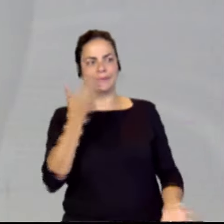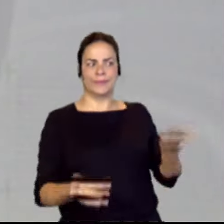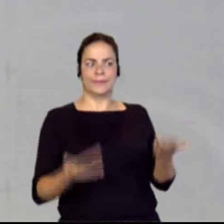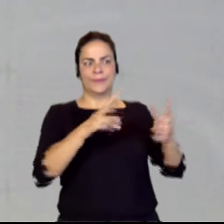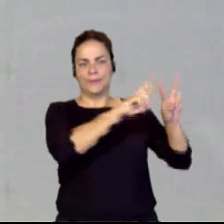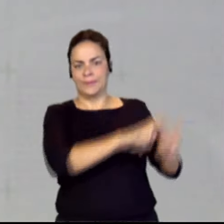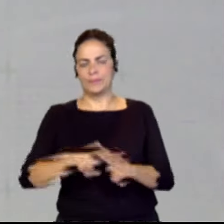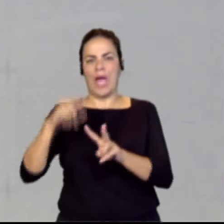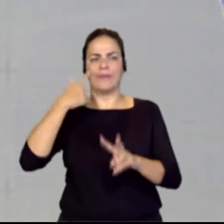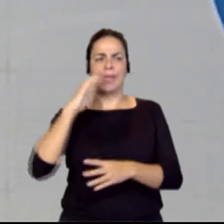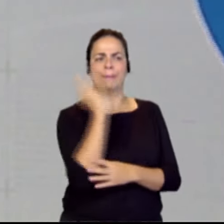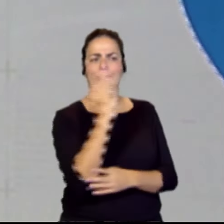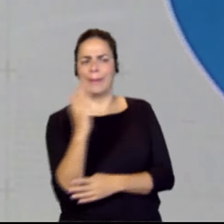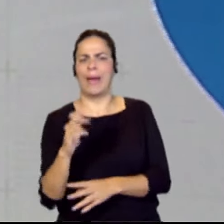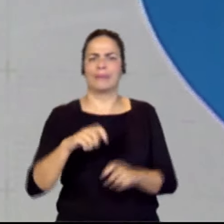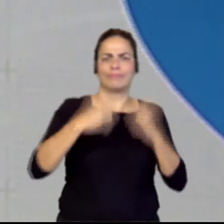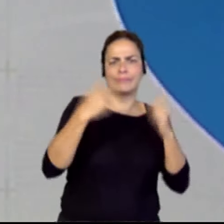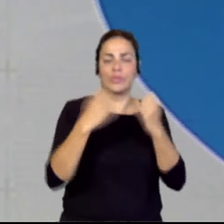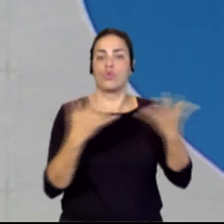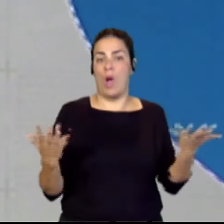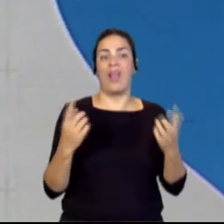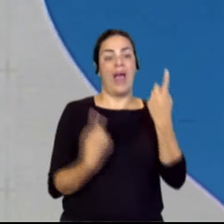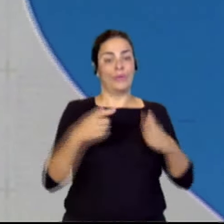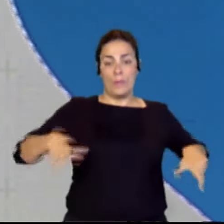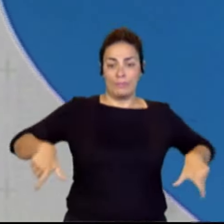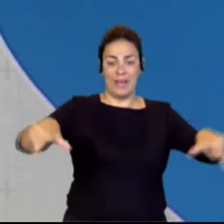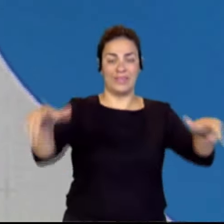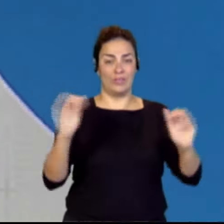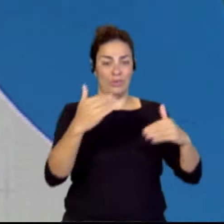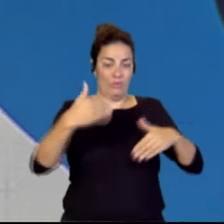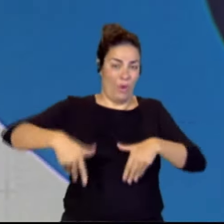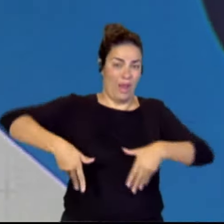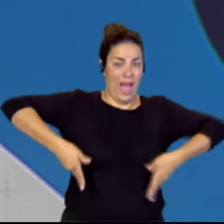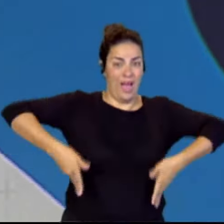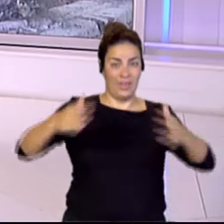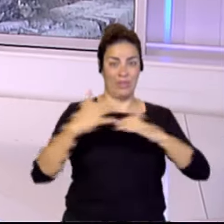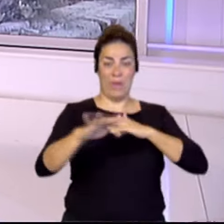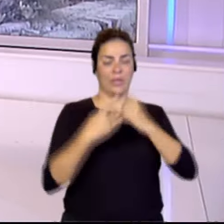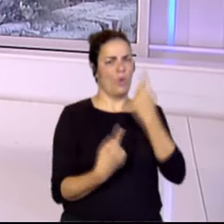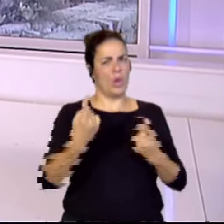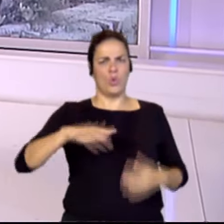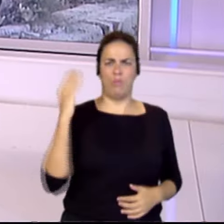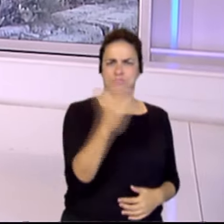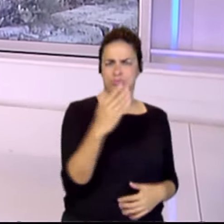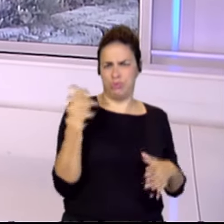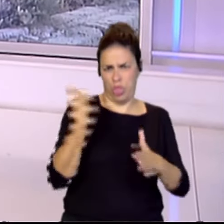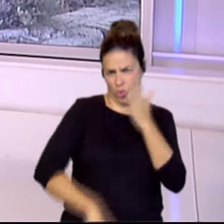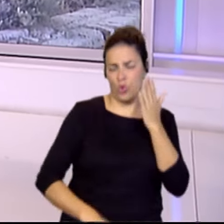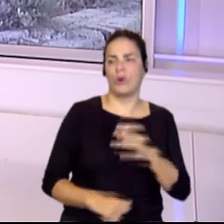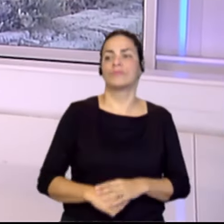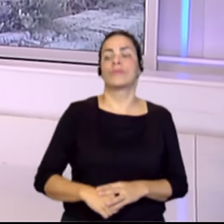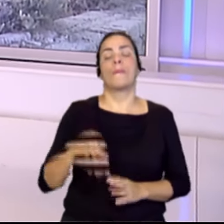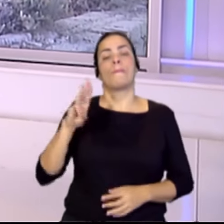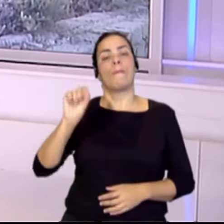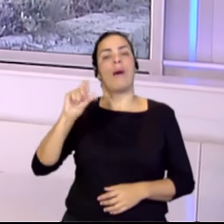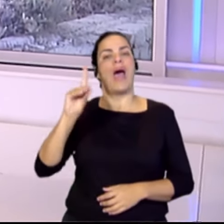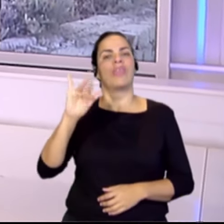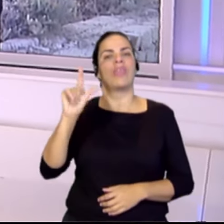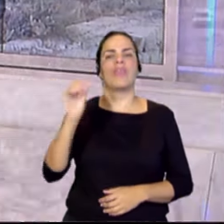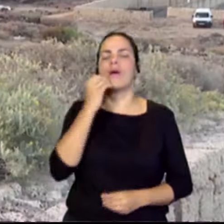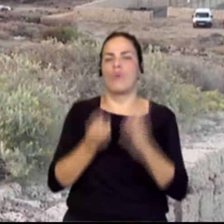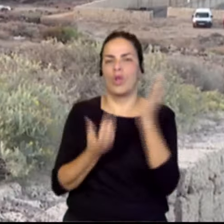y en algunos casos los paseos y avenidas marítimas han quedado muy dañados Gema Padilla Buenos días